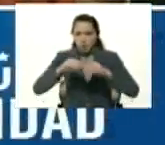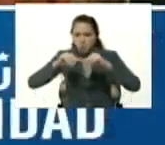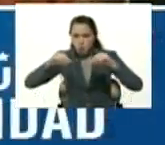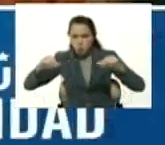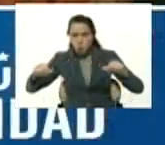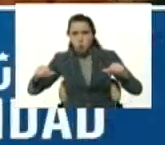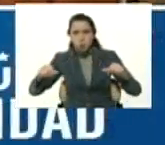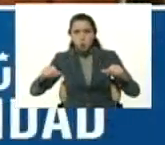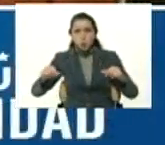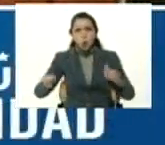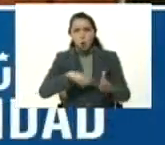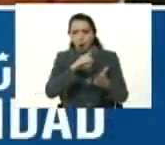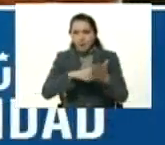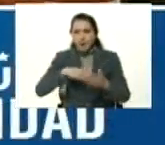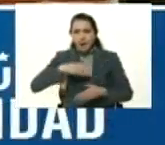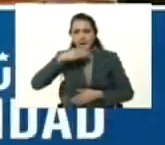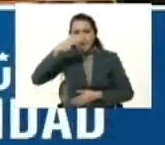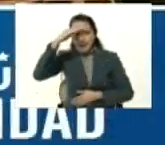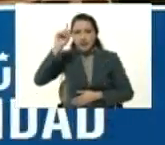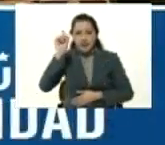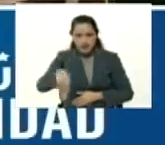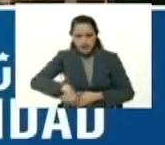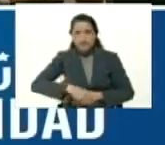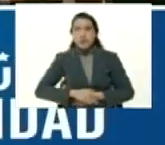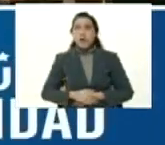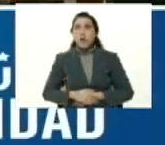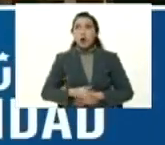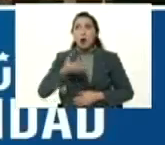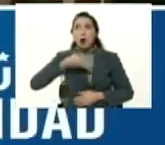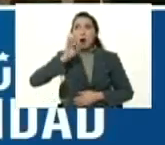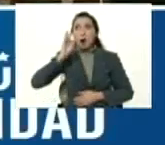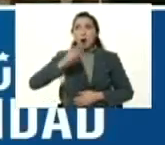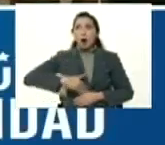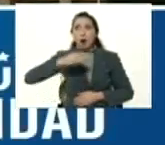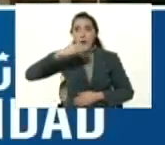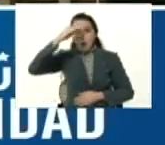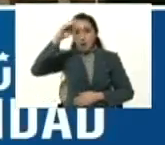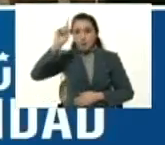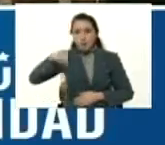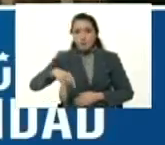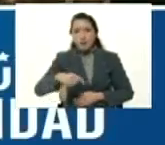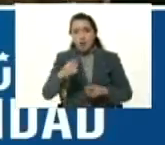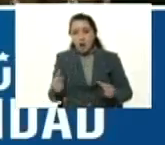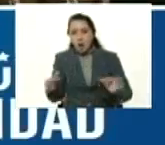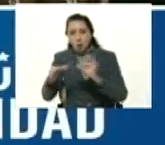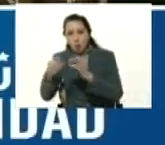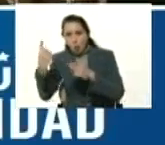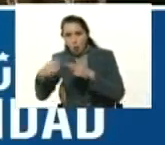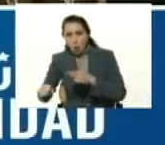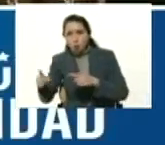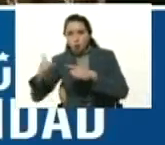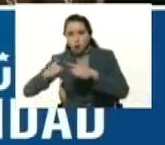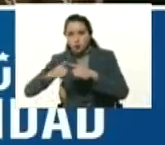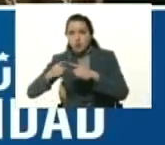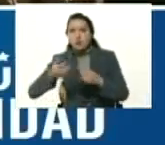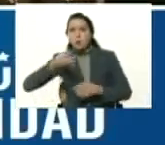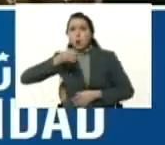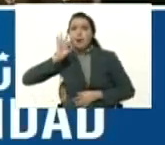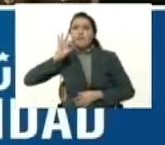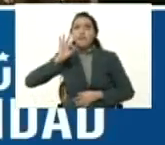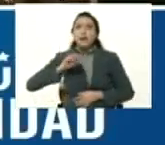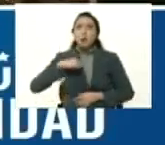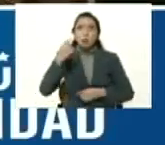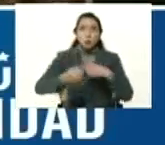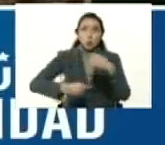Extra y 100% Arábica también. Y tenemos café árabe y árabe con cardamomo. Y el molido gourmet, que es el café que nos agrada todos los